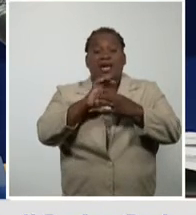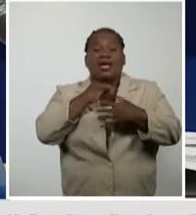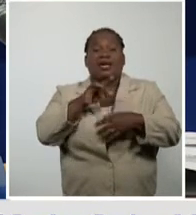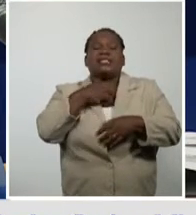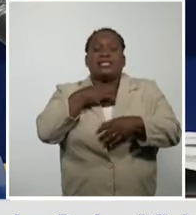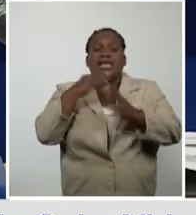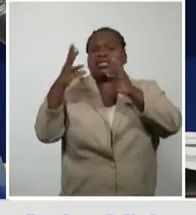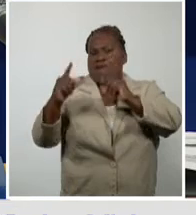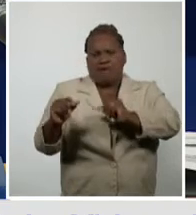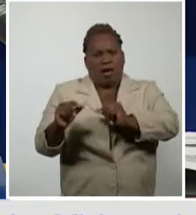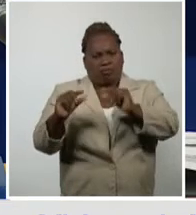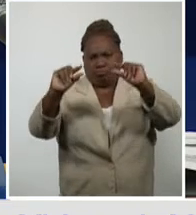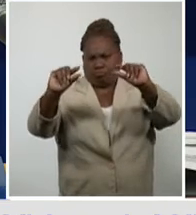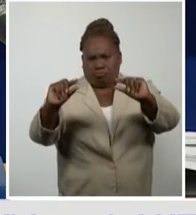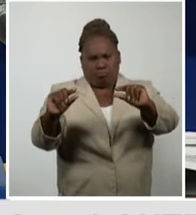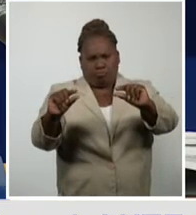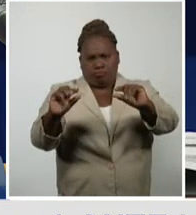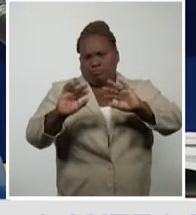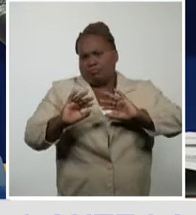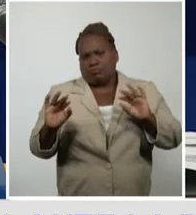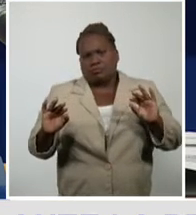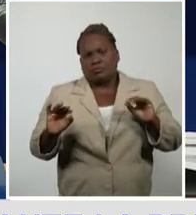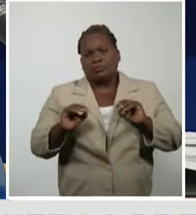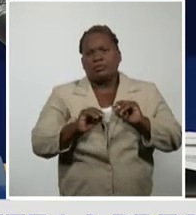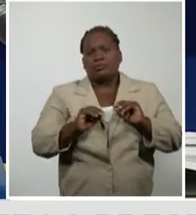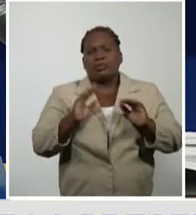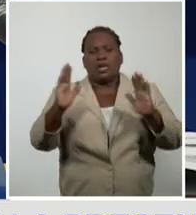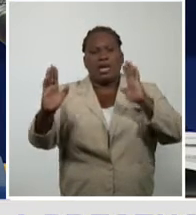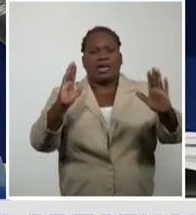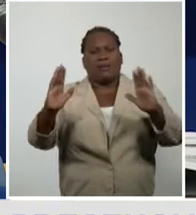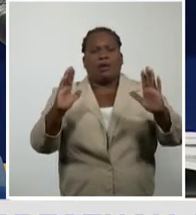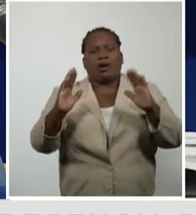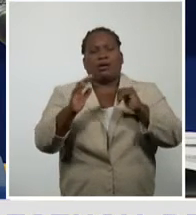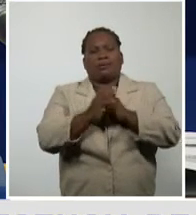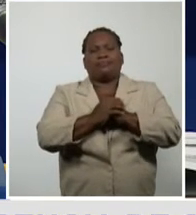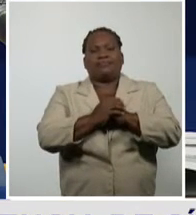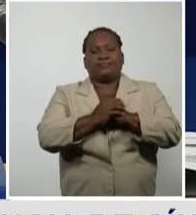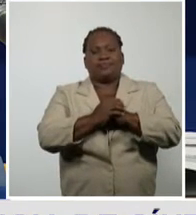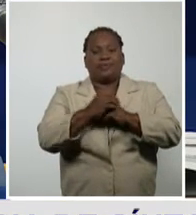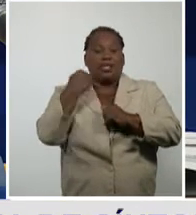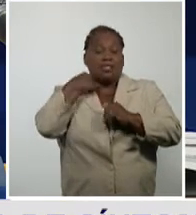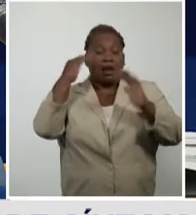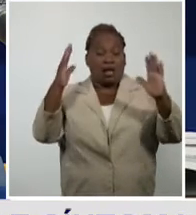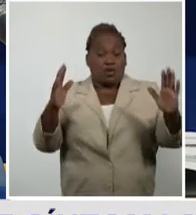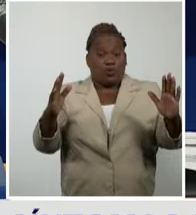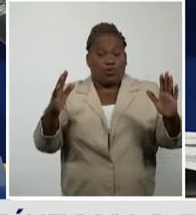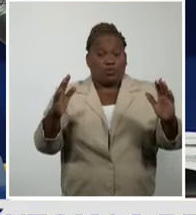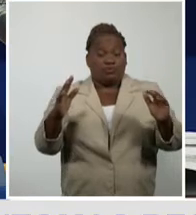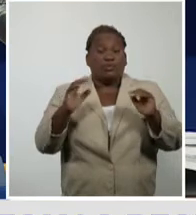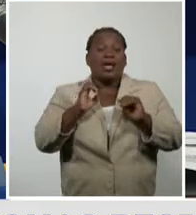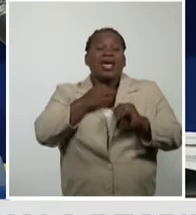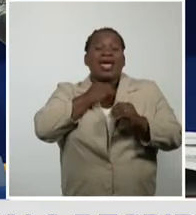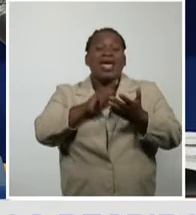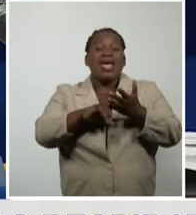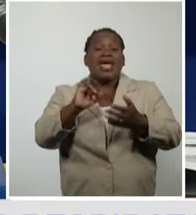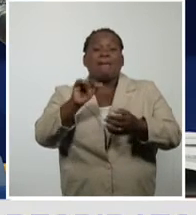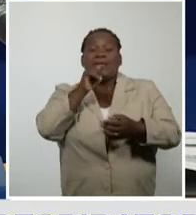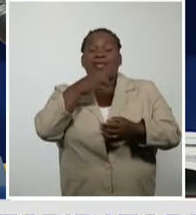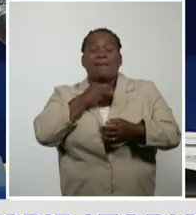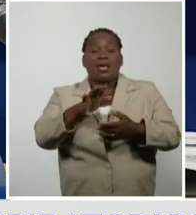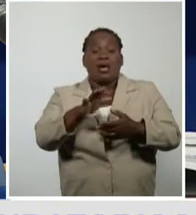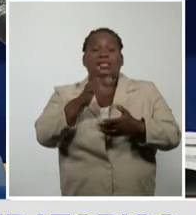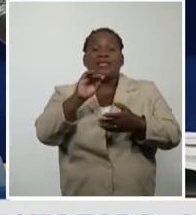cifra en determinadas épocas del año. Incluso desde el punto de vista epidemiológico, se dice que es una endemia con